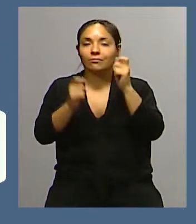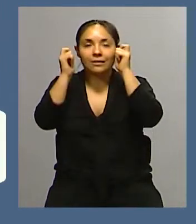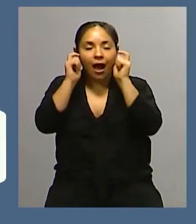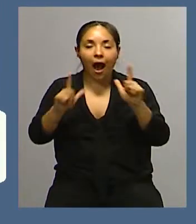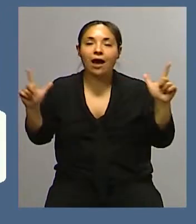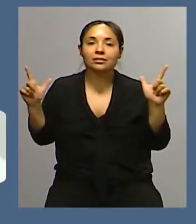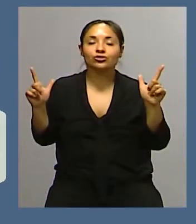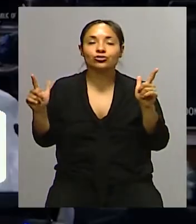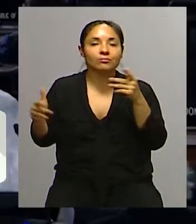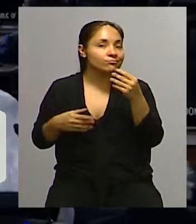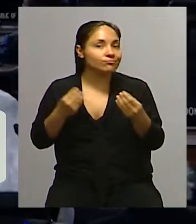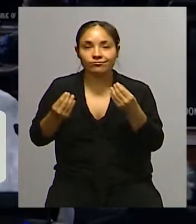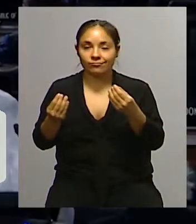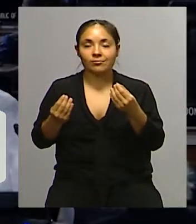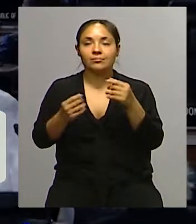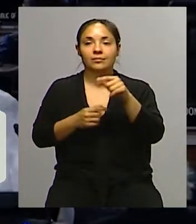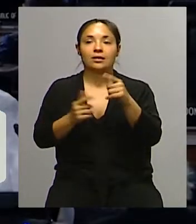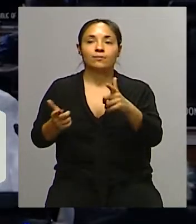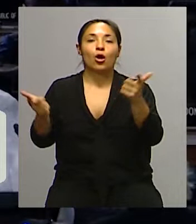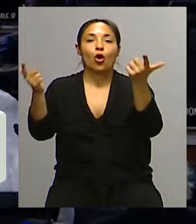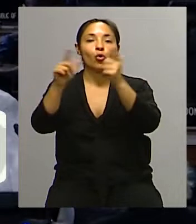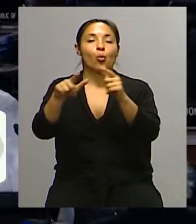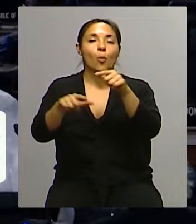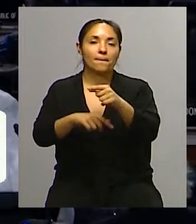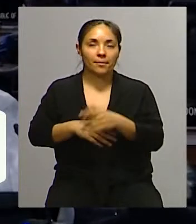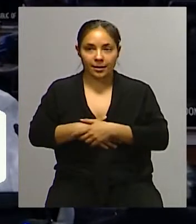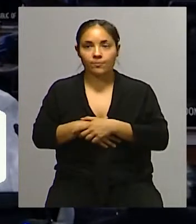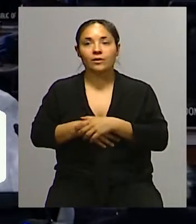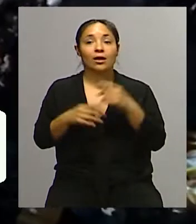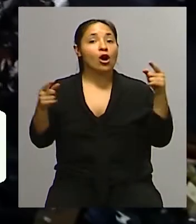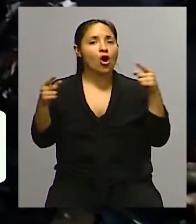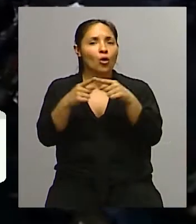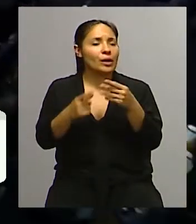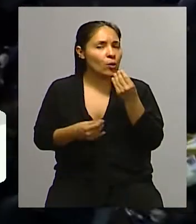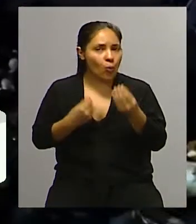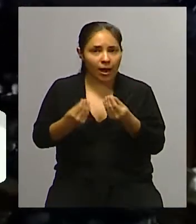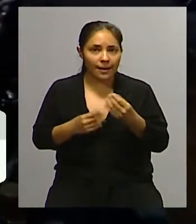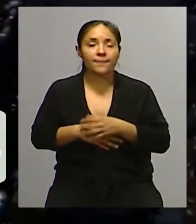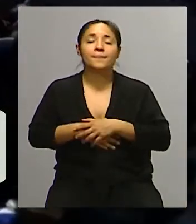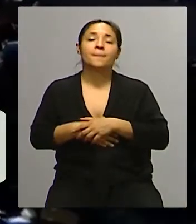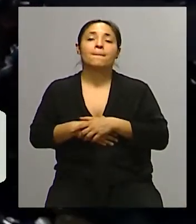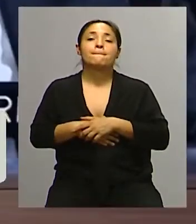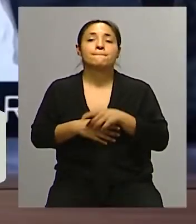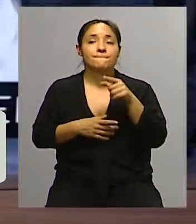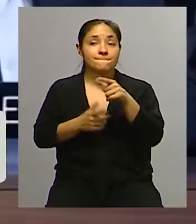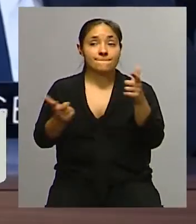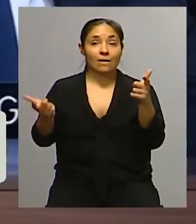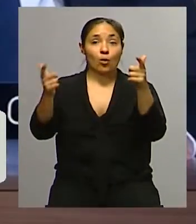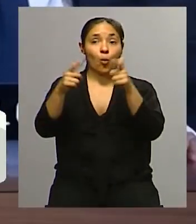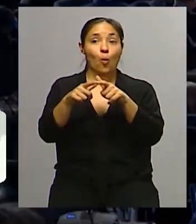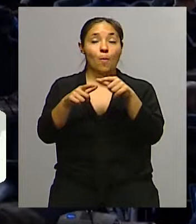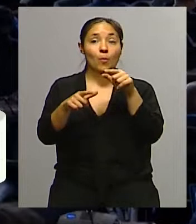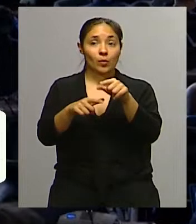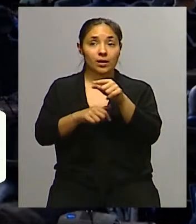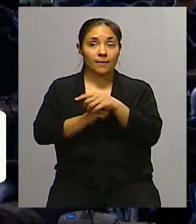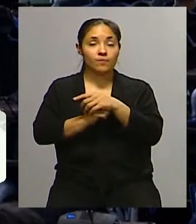lo que va a surgir de esta cumbre. Vos me preguntabas cuáles son los objetivos de esta cumbre. Esta cumbre tiene, de alguna manera,